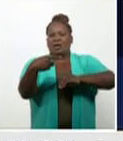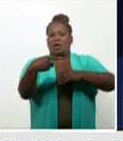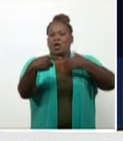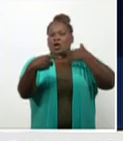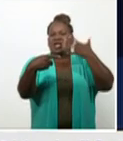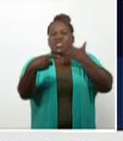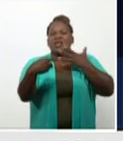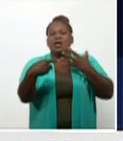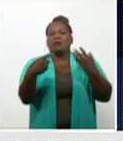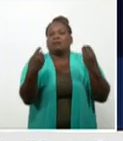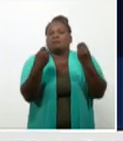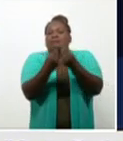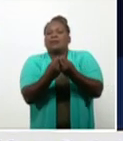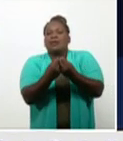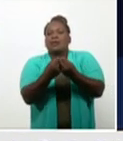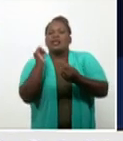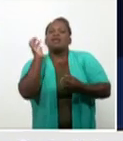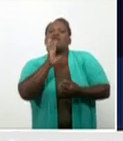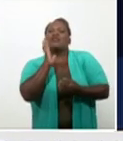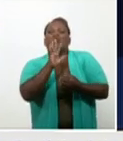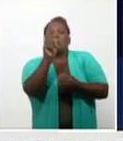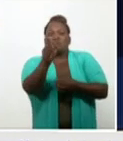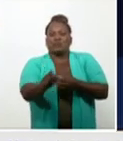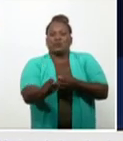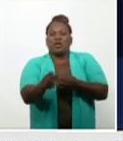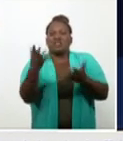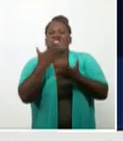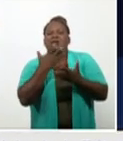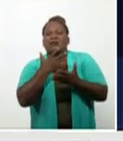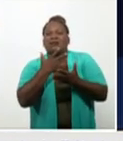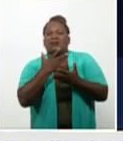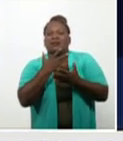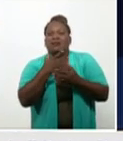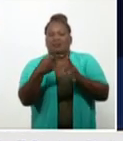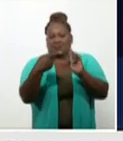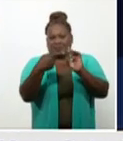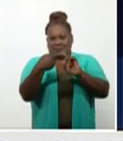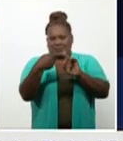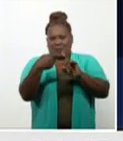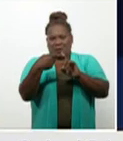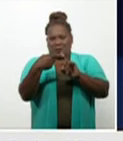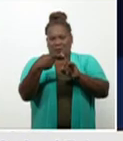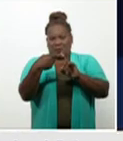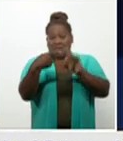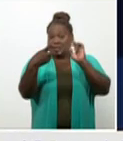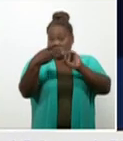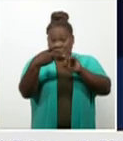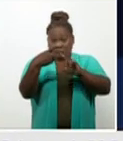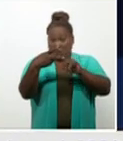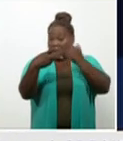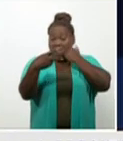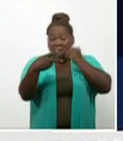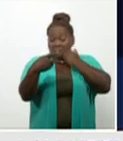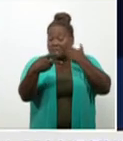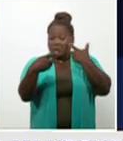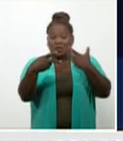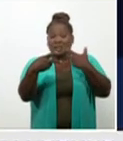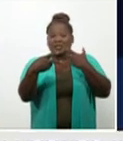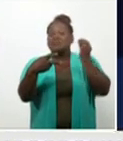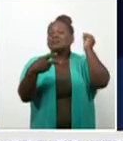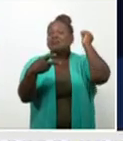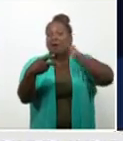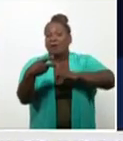infección que lo infectó a él, valga la redundancia. Pero el otro más importante, poder detectar